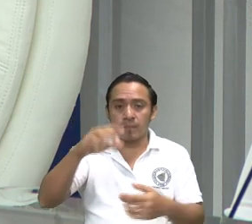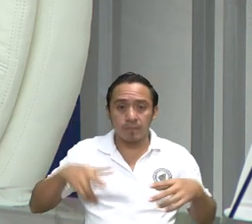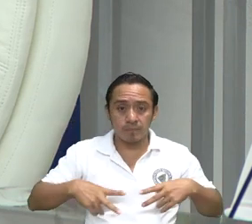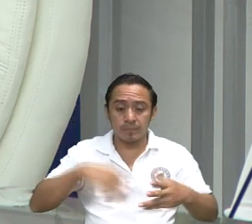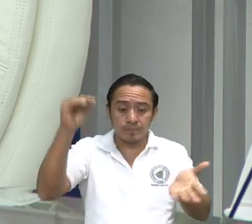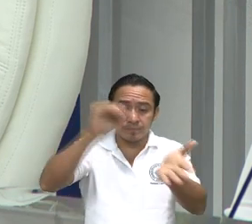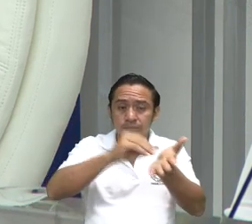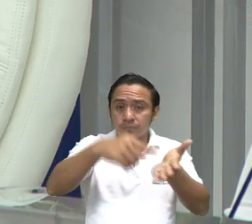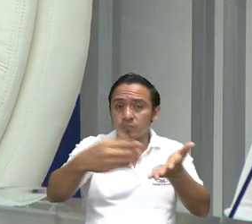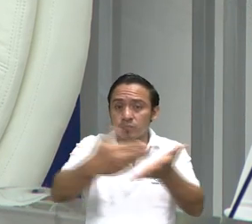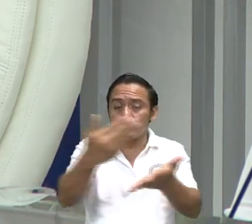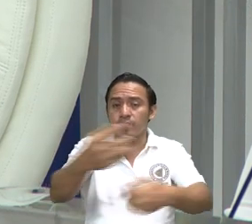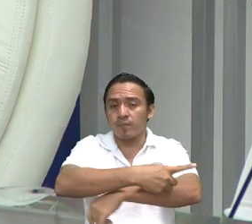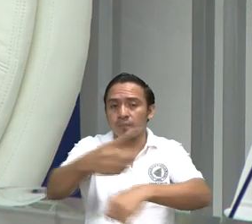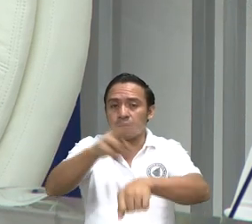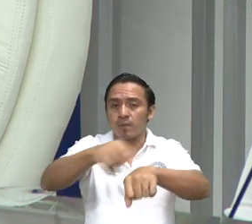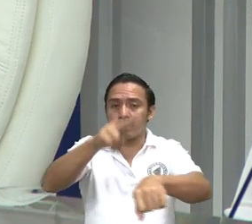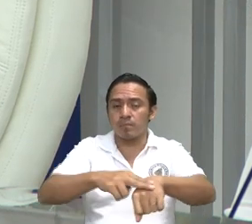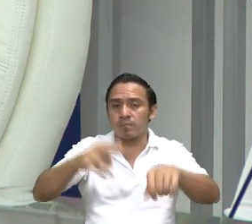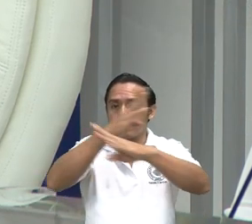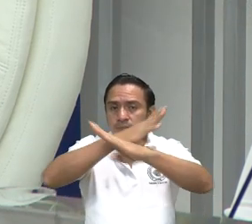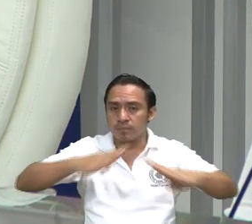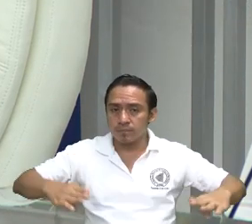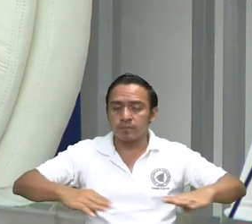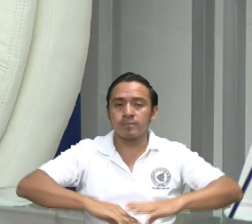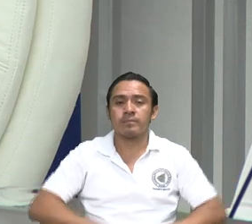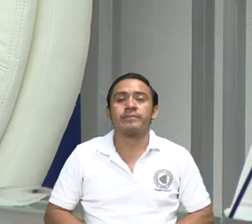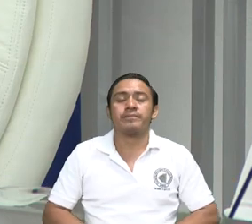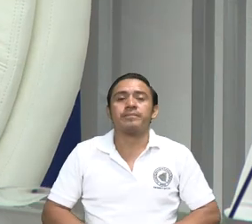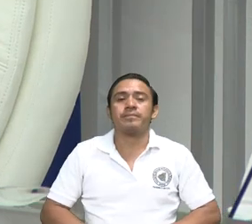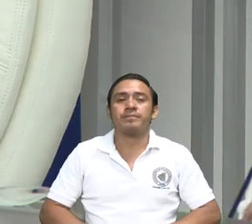19 de abril Día Nacional de la Paz.